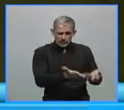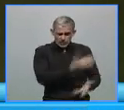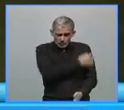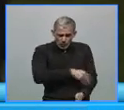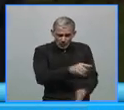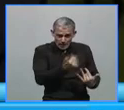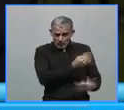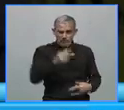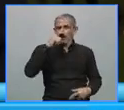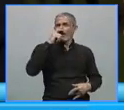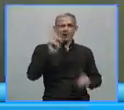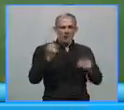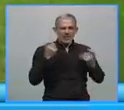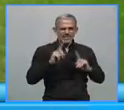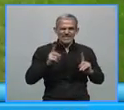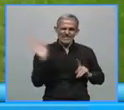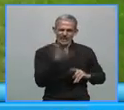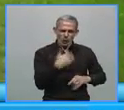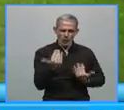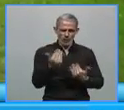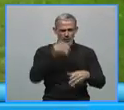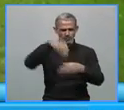el rugby es para